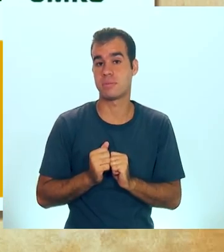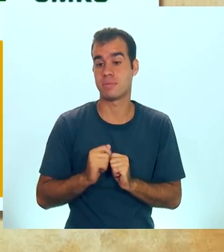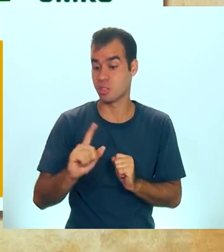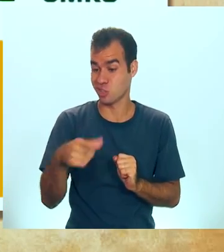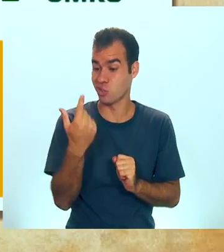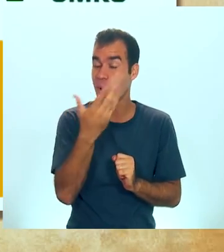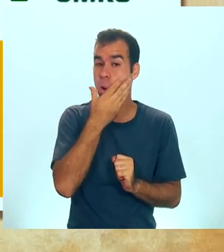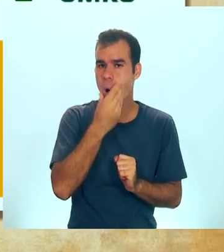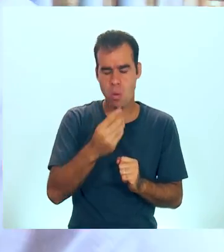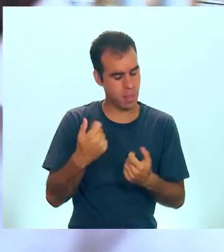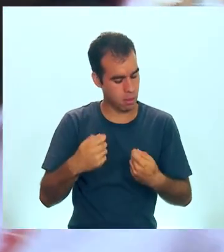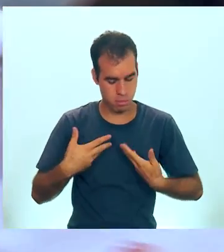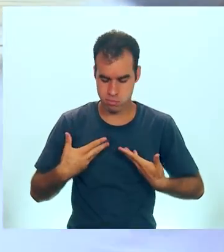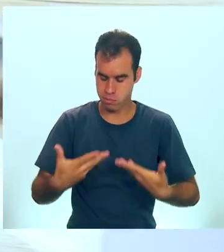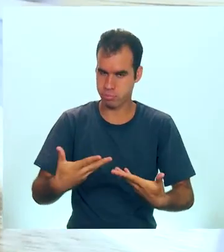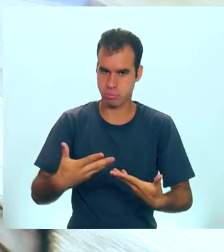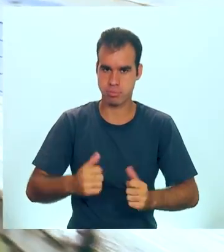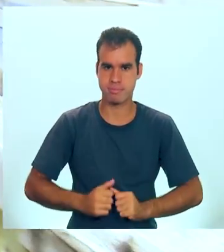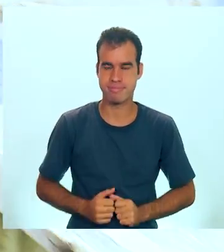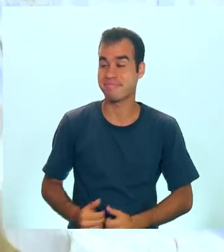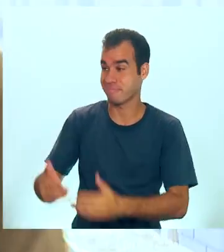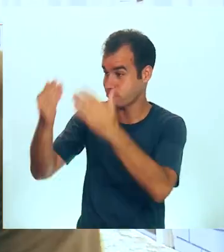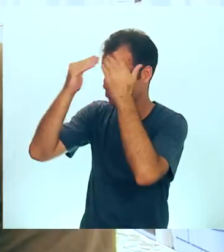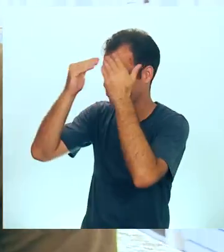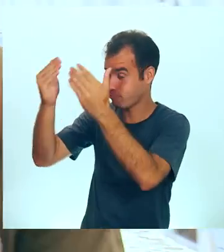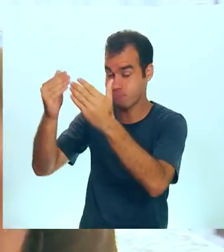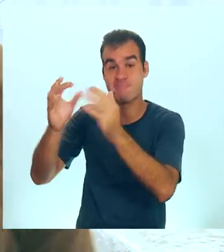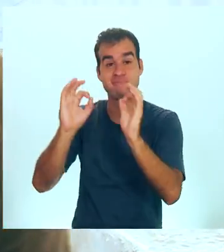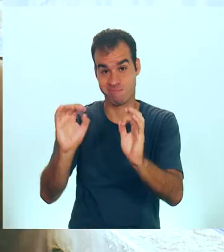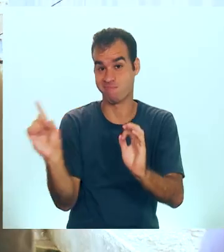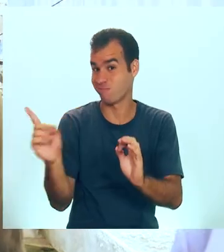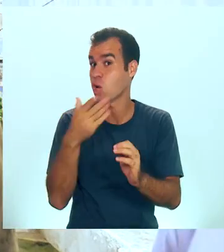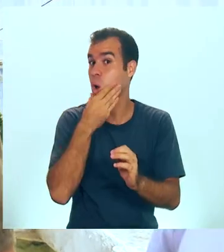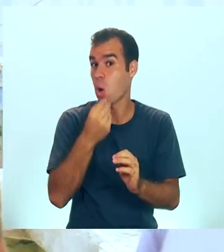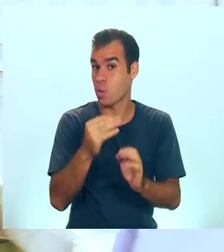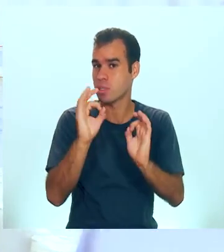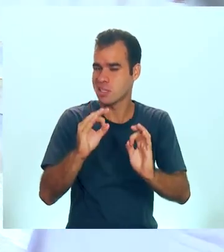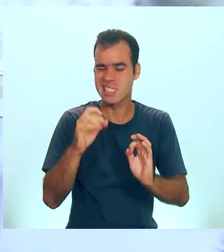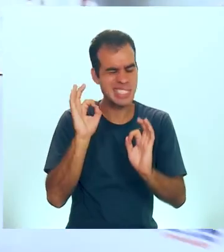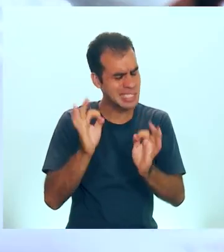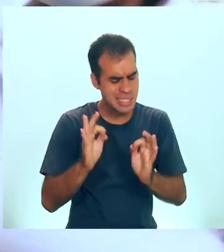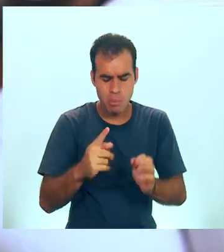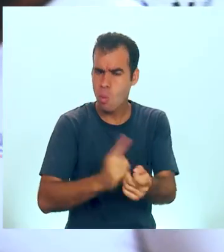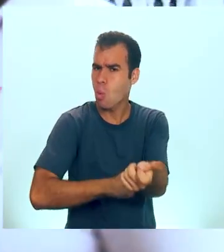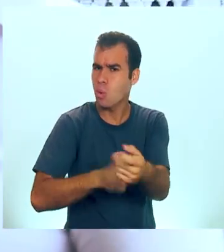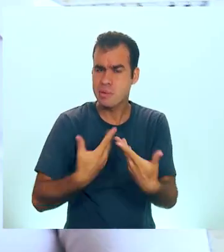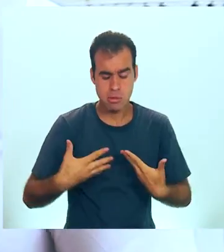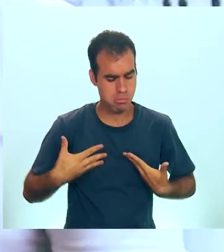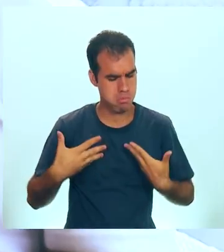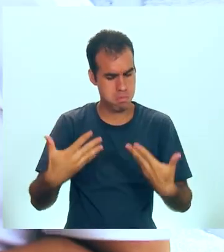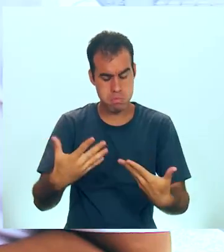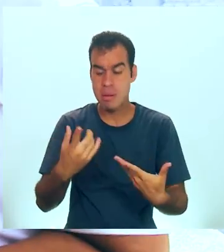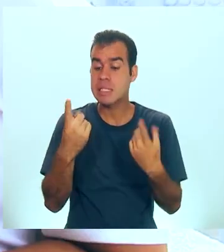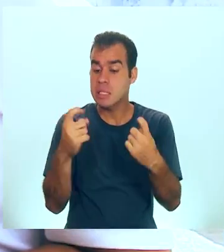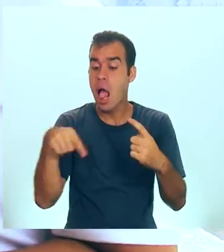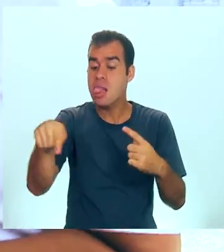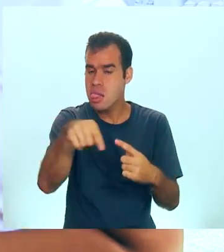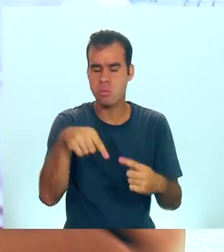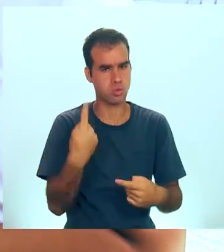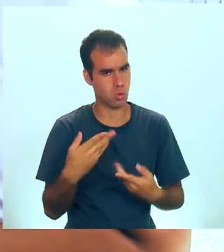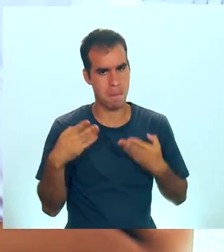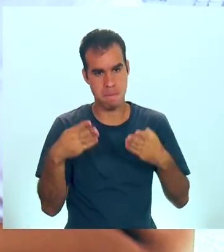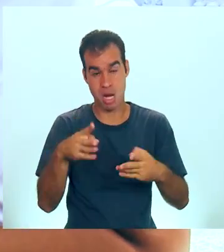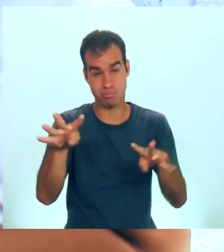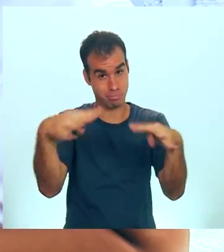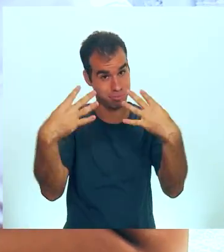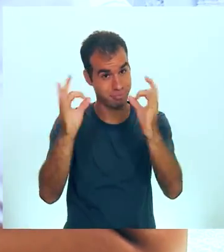estar presente a todos. Pues muchísimas gracias. Así es la juventud, siempre presente donde la situación lo amerita. Recuerda que esto